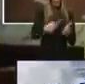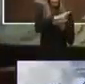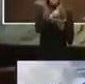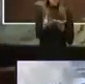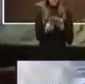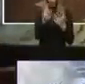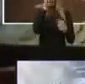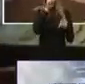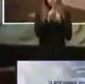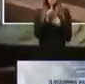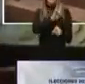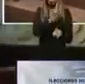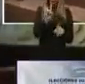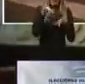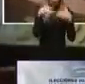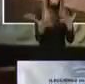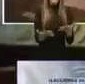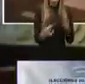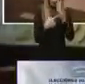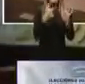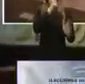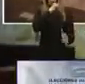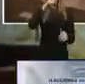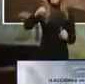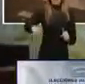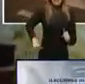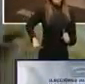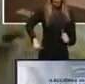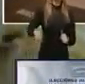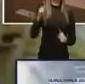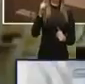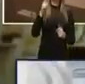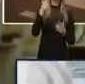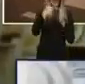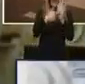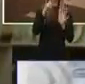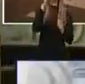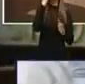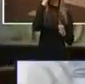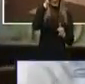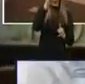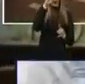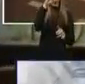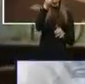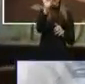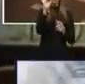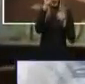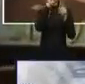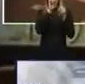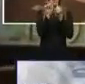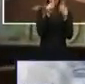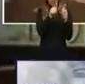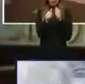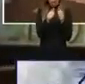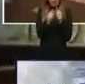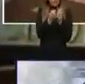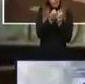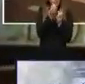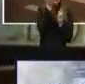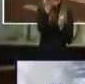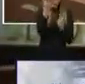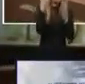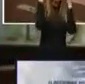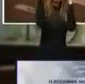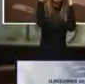sido el alcalde capitalino Ricardo Quiñones, quien también emitió por ahí una felicitación a las